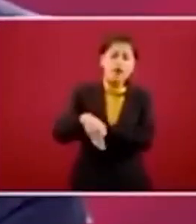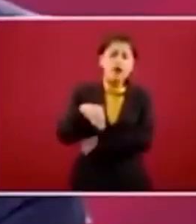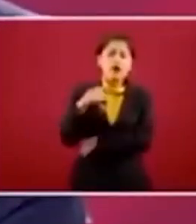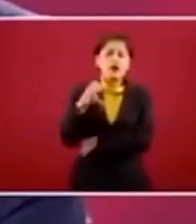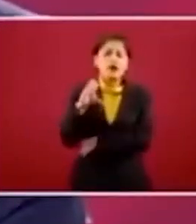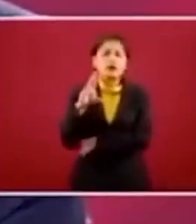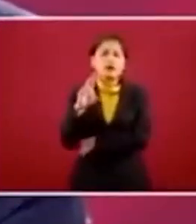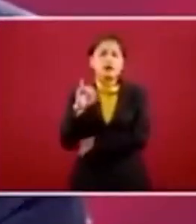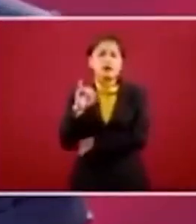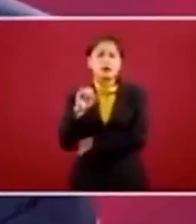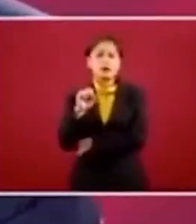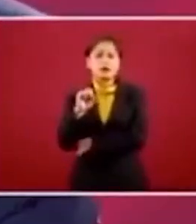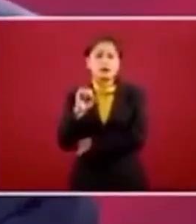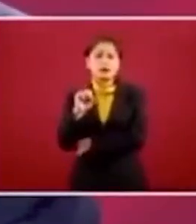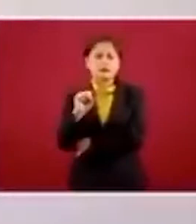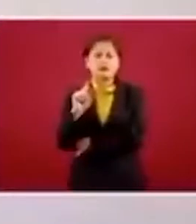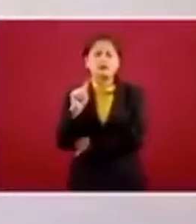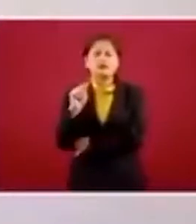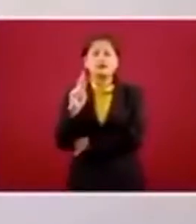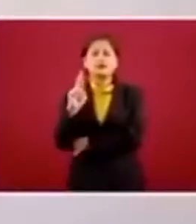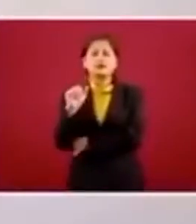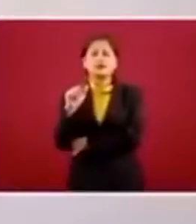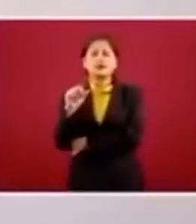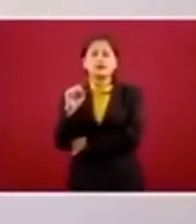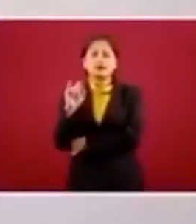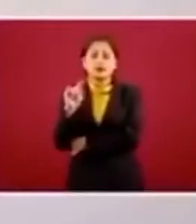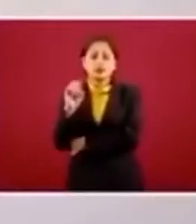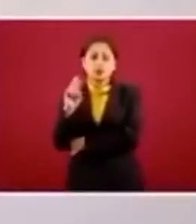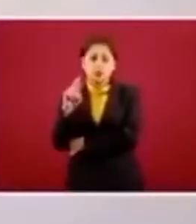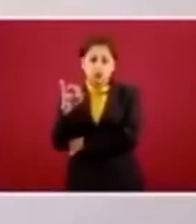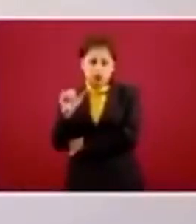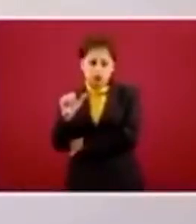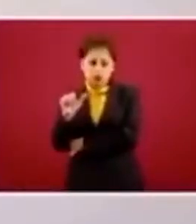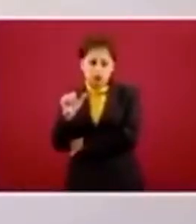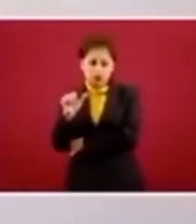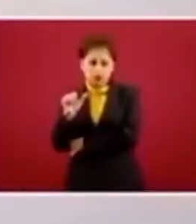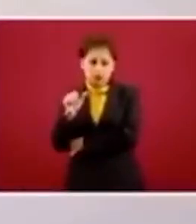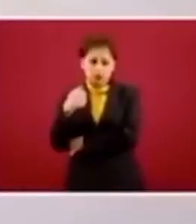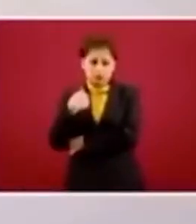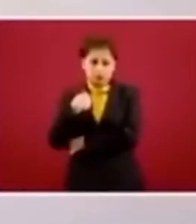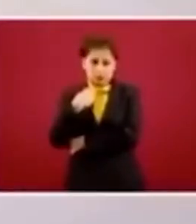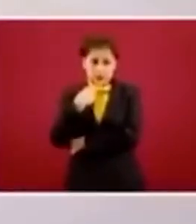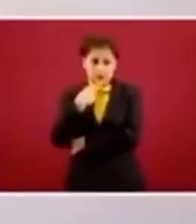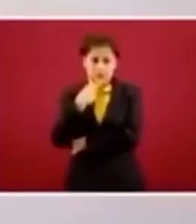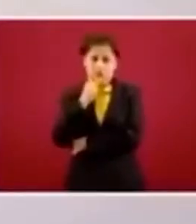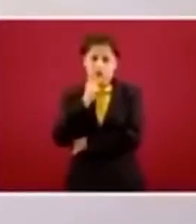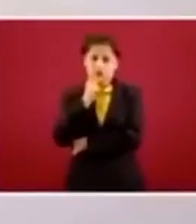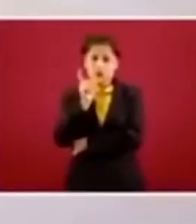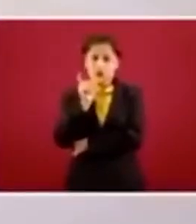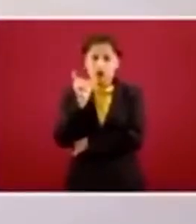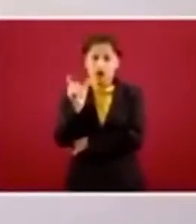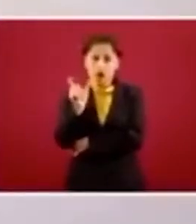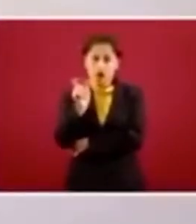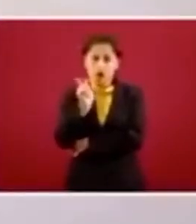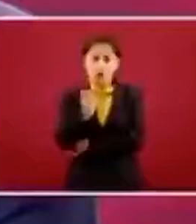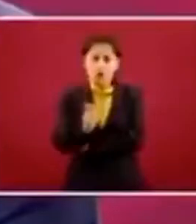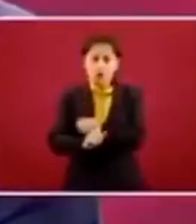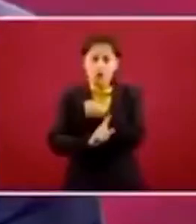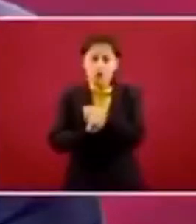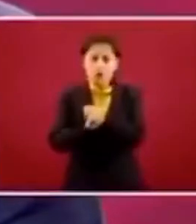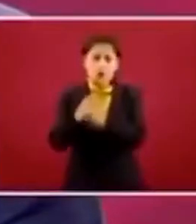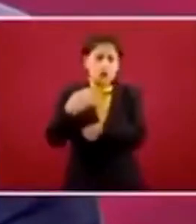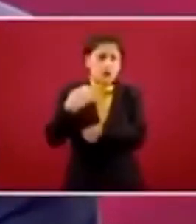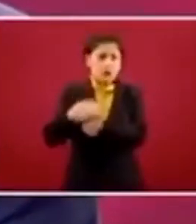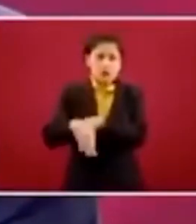más afectados por el COVID-19, generando una crisis que parece no tener fin. Las frases de López Obrador durante la epidemia han calado en